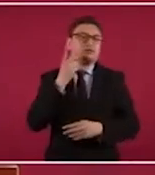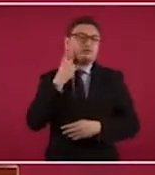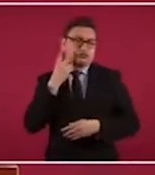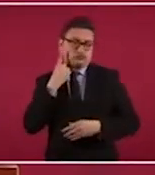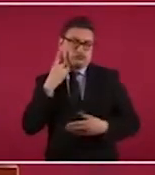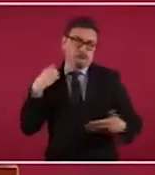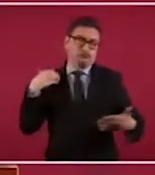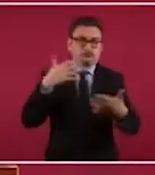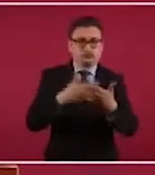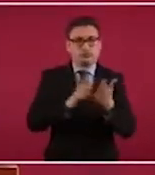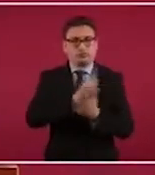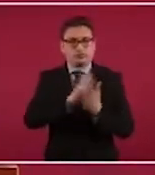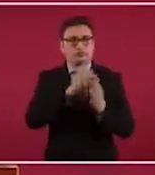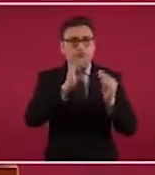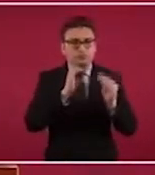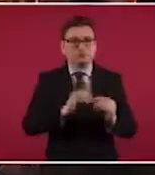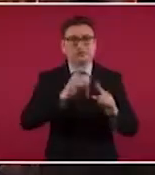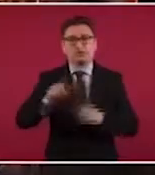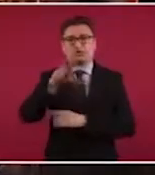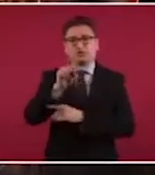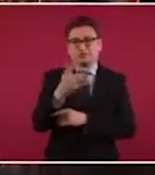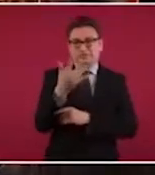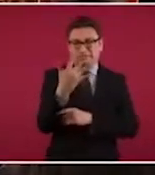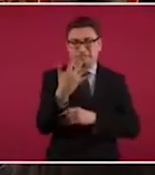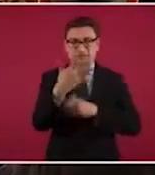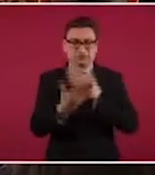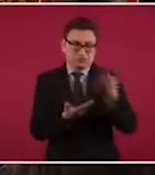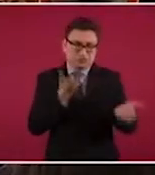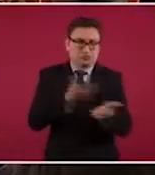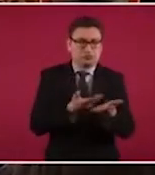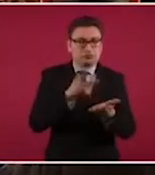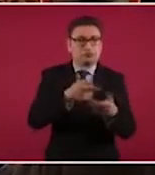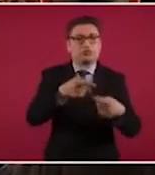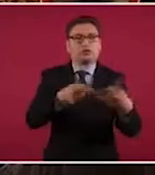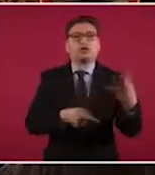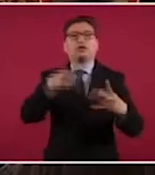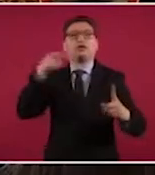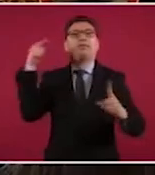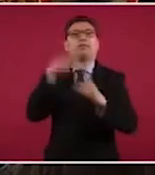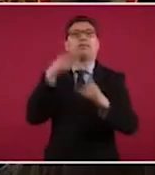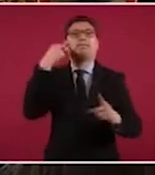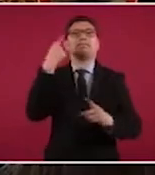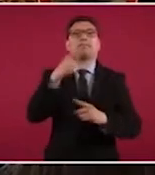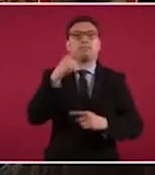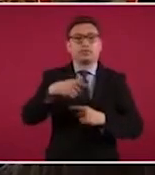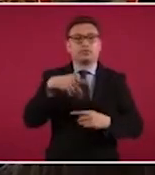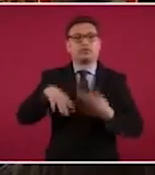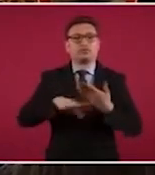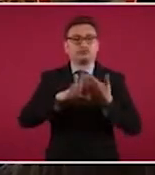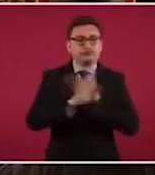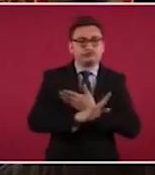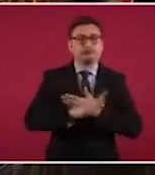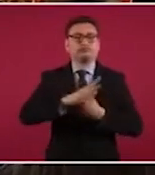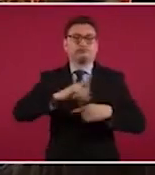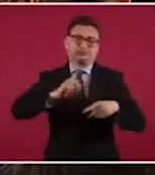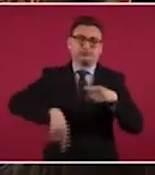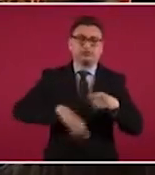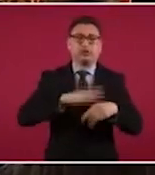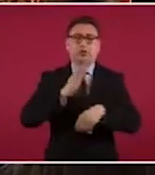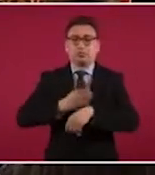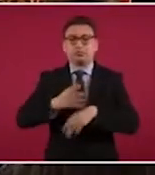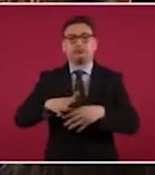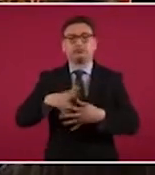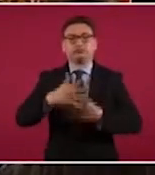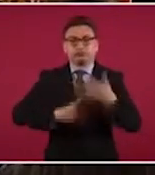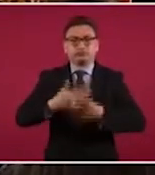presentado 85 iniciativas que tienen el propósito de prevenir, erradicar y sancionar la violencia de todo tipo,